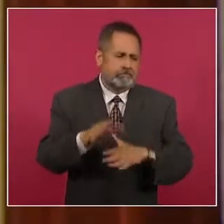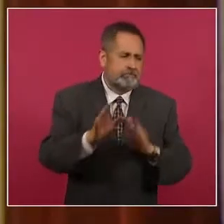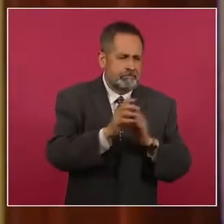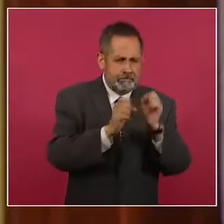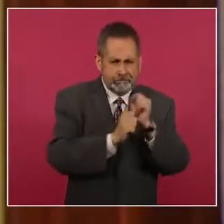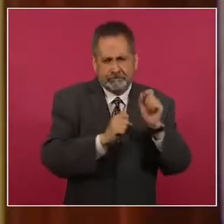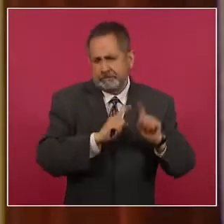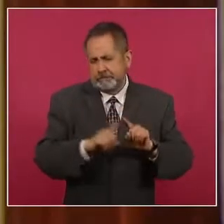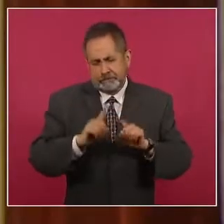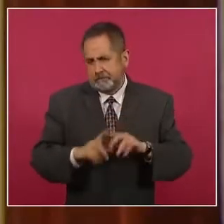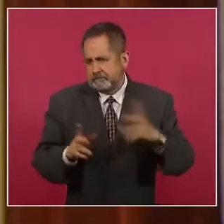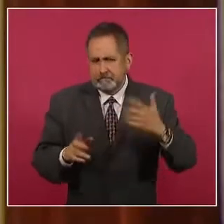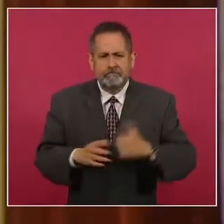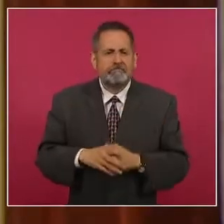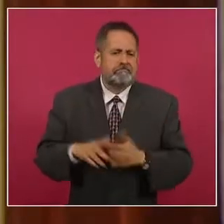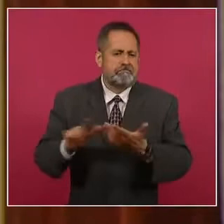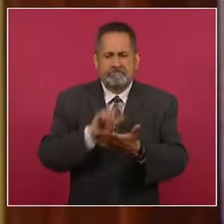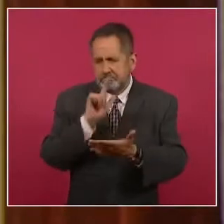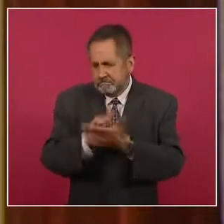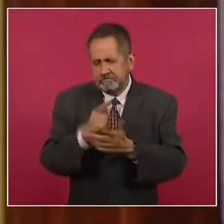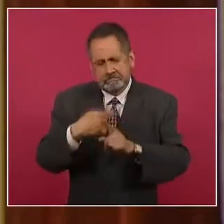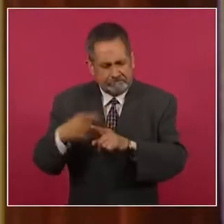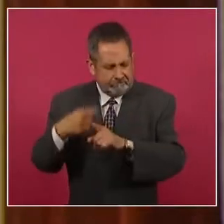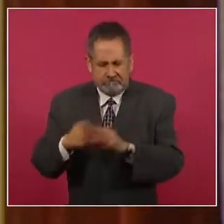constitucionales, a las leyes,